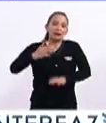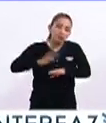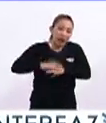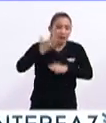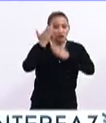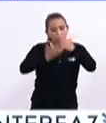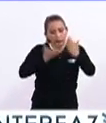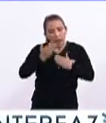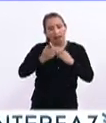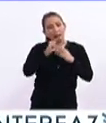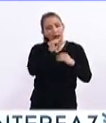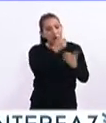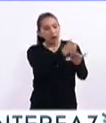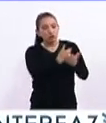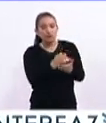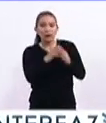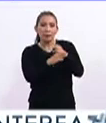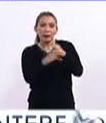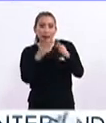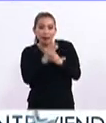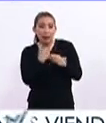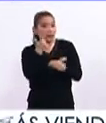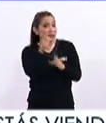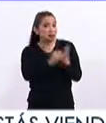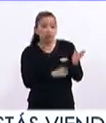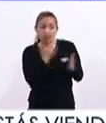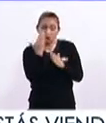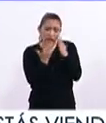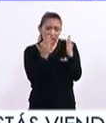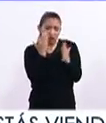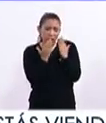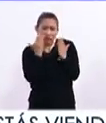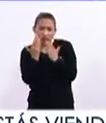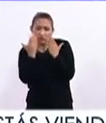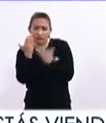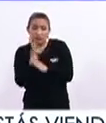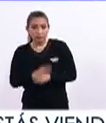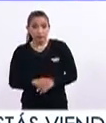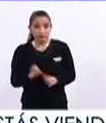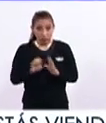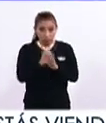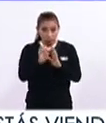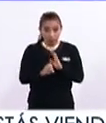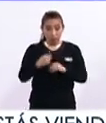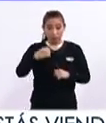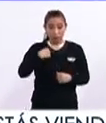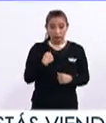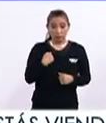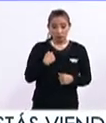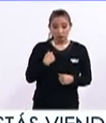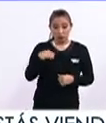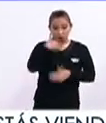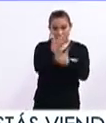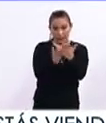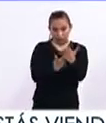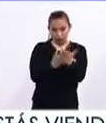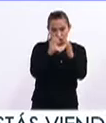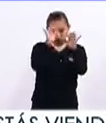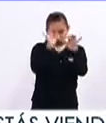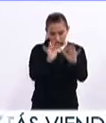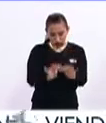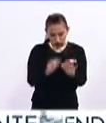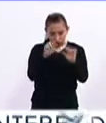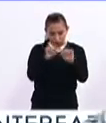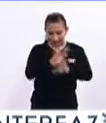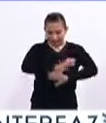con diferentes materias también. Entonces pueden utilizarlo los 6 meses constantemente. O sea, una vez que uno se registra, tiene